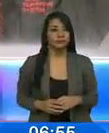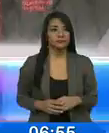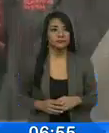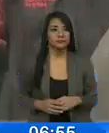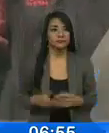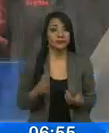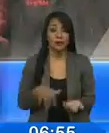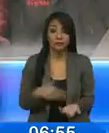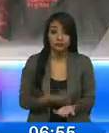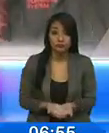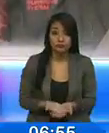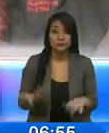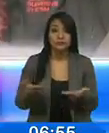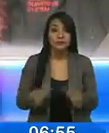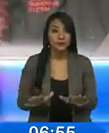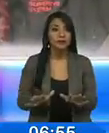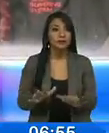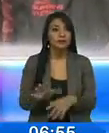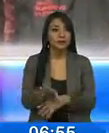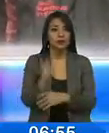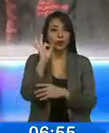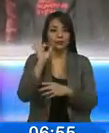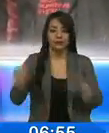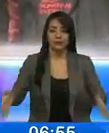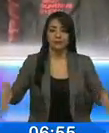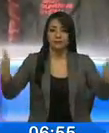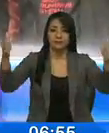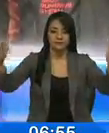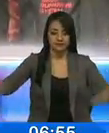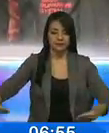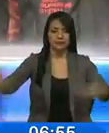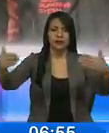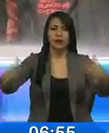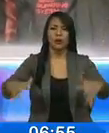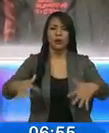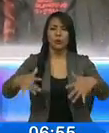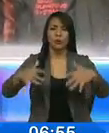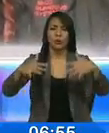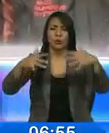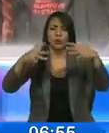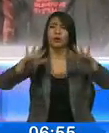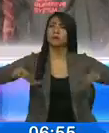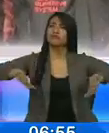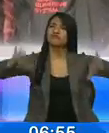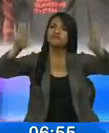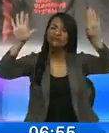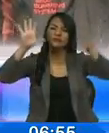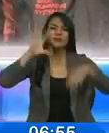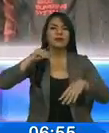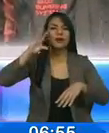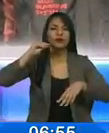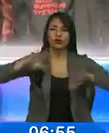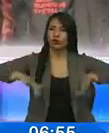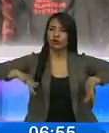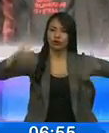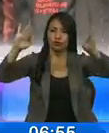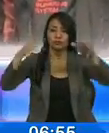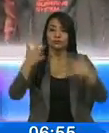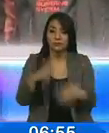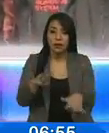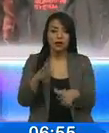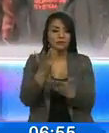que gran parte de la edificación se encontraba con gran cantidad de hollín. Procedemos a realizar procedimientos de